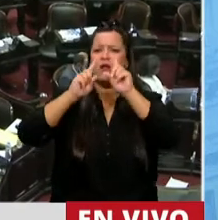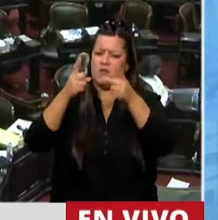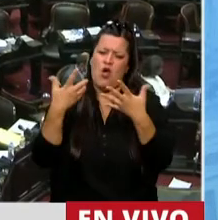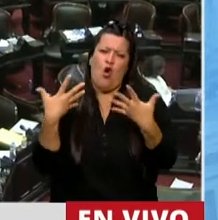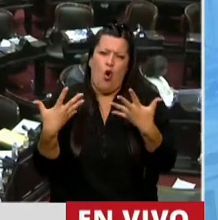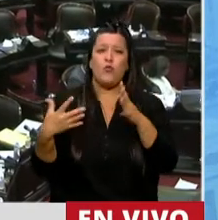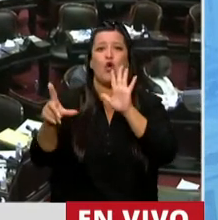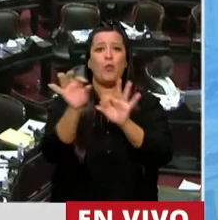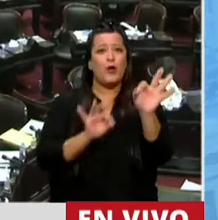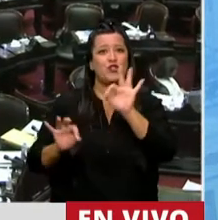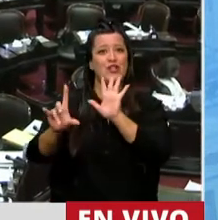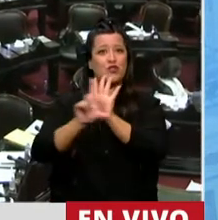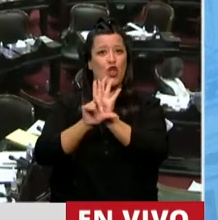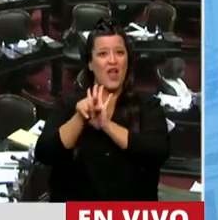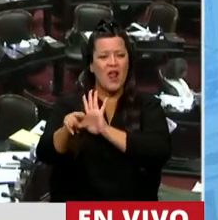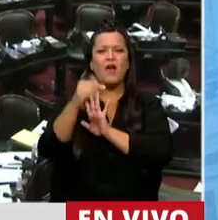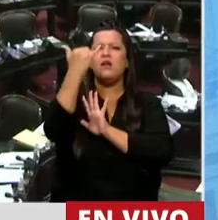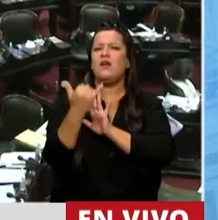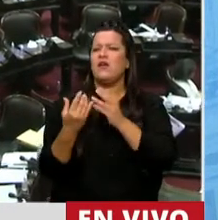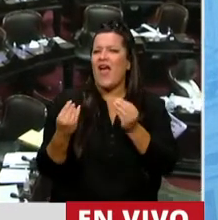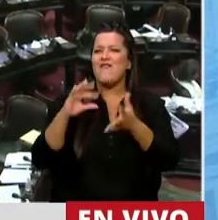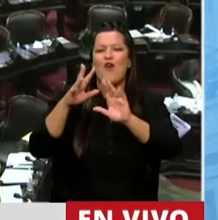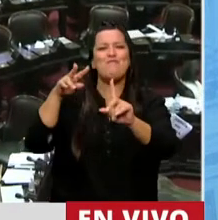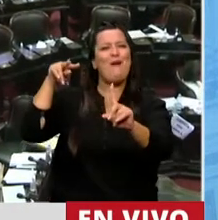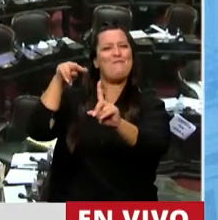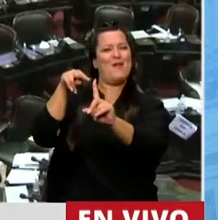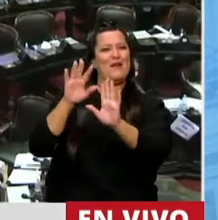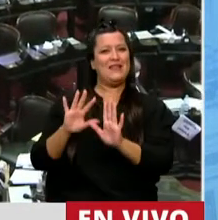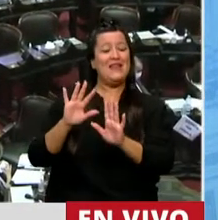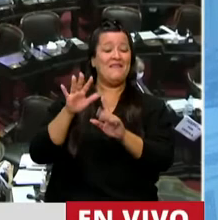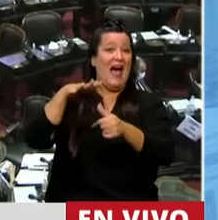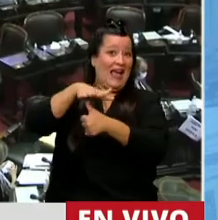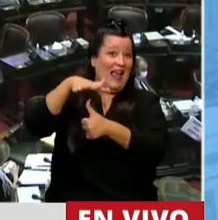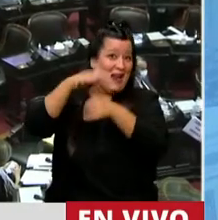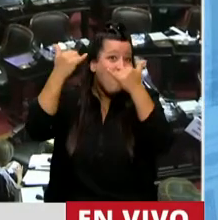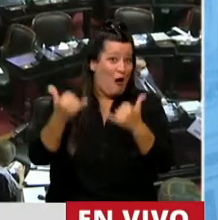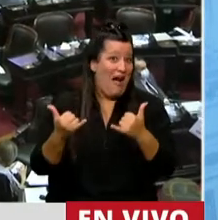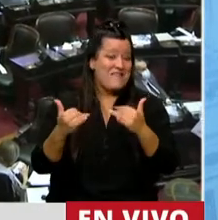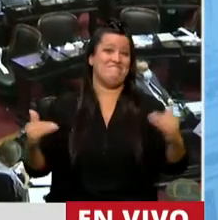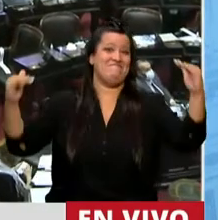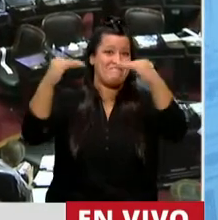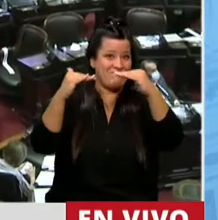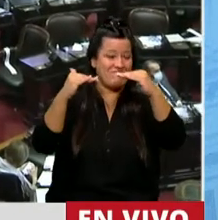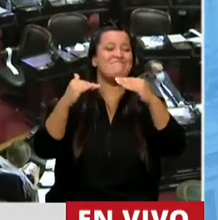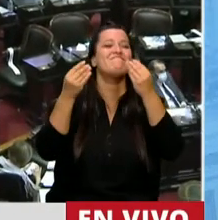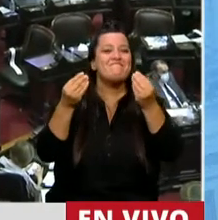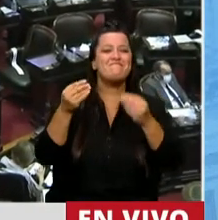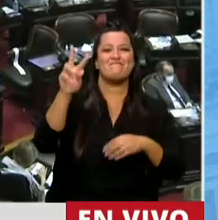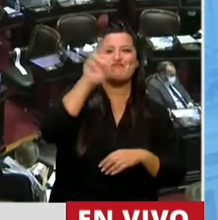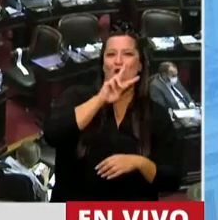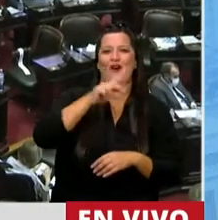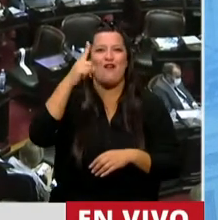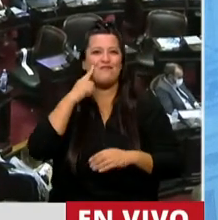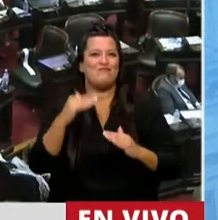este proyecto de ley tiene perspectiva de género. Brega por la igualdad de las